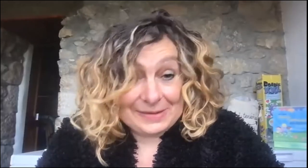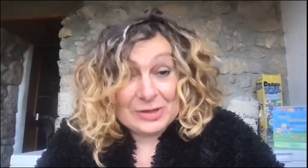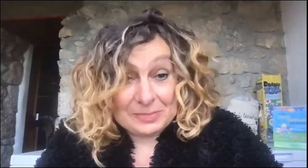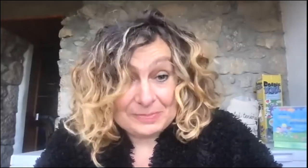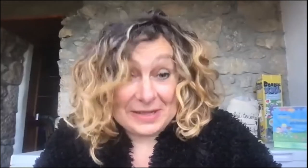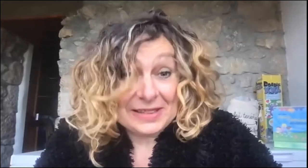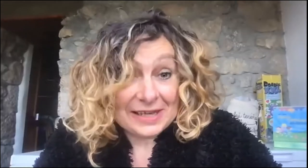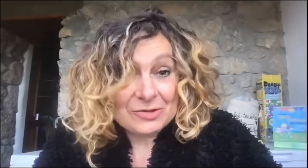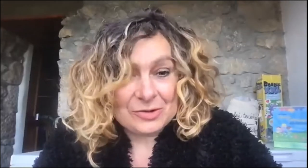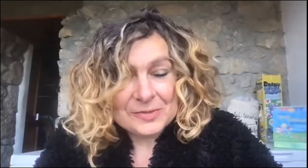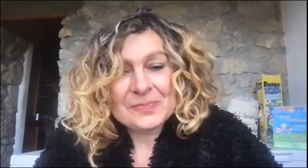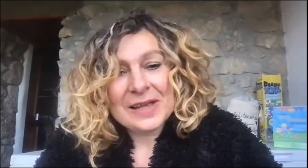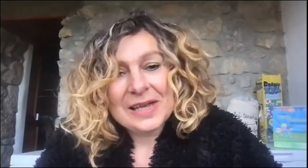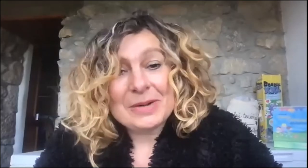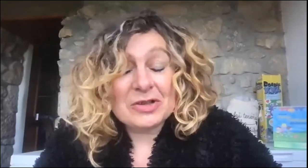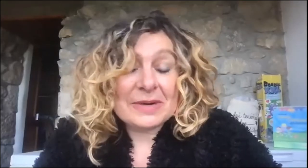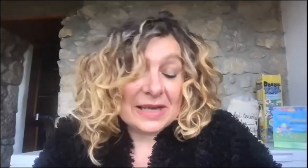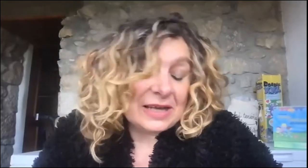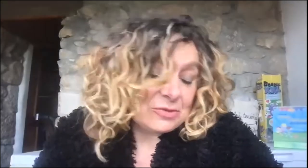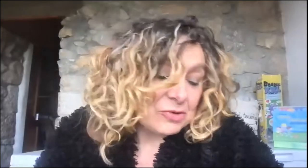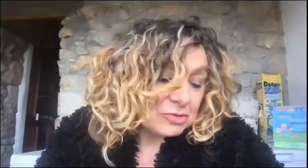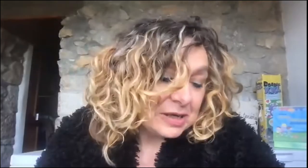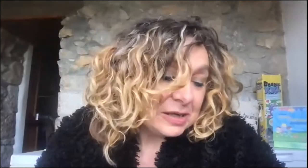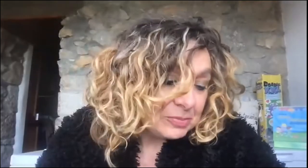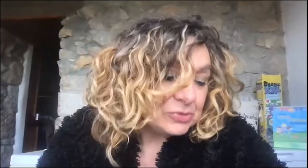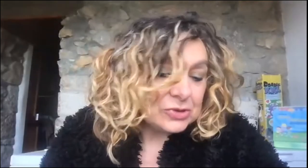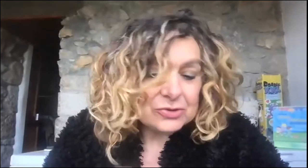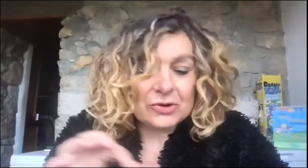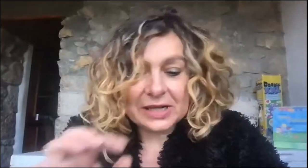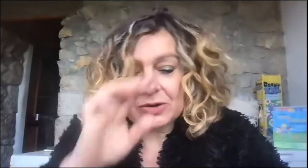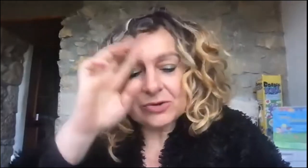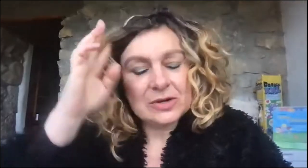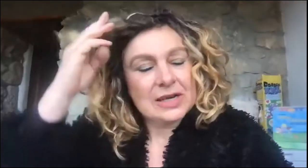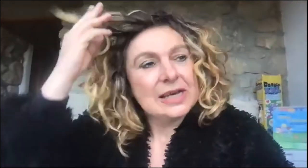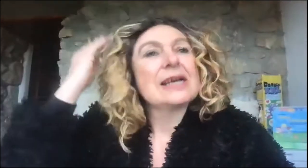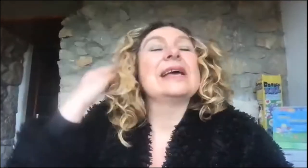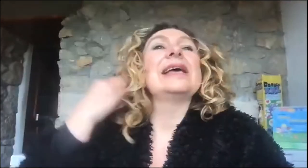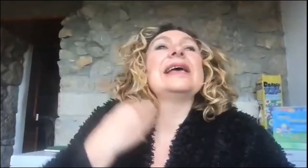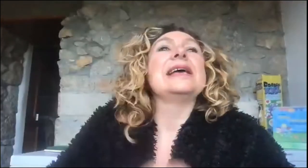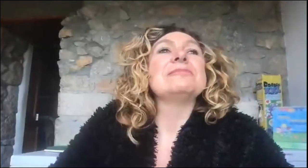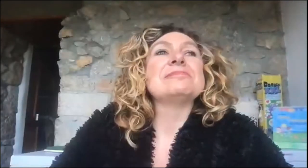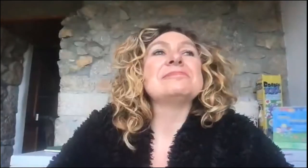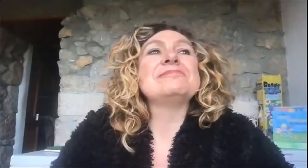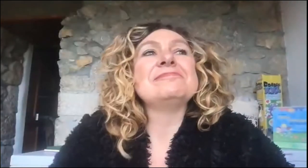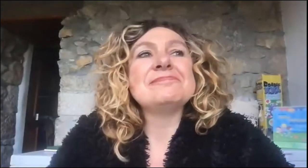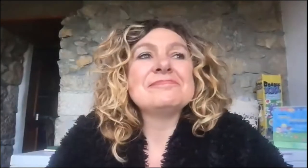características que debemos tener presente eso, ¿no? Pero sí es verdad que hay unos puntos concretos